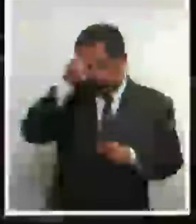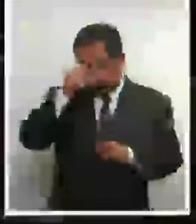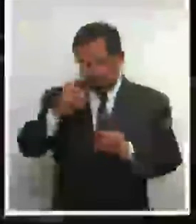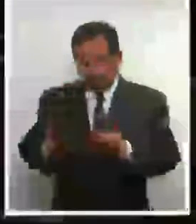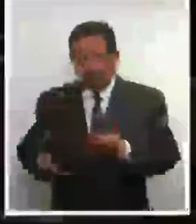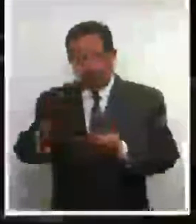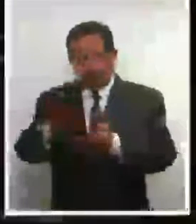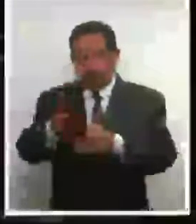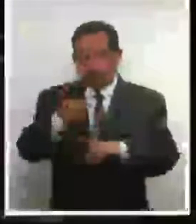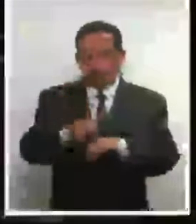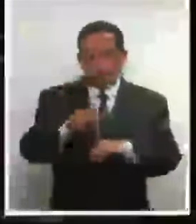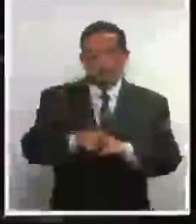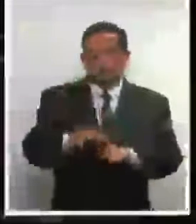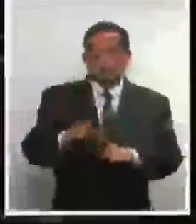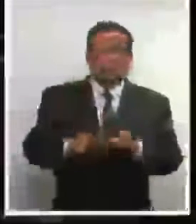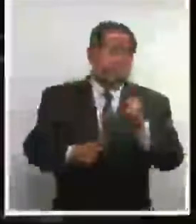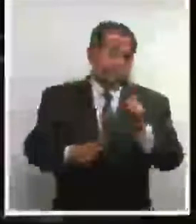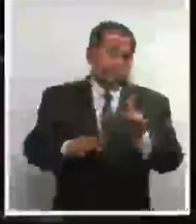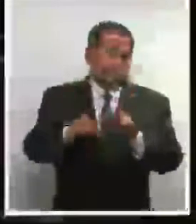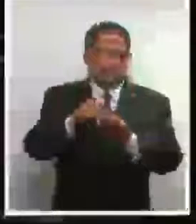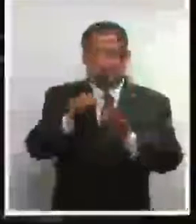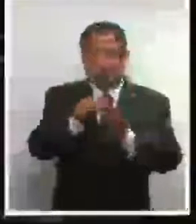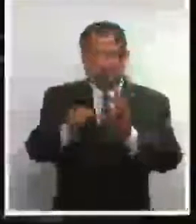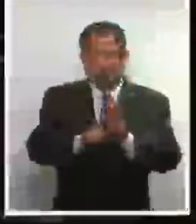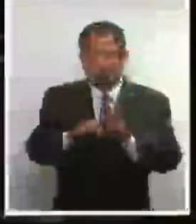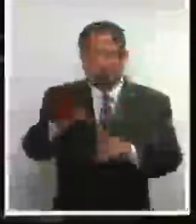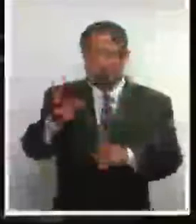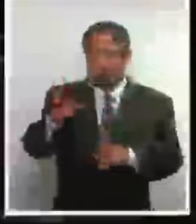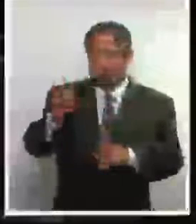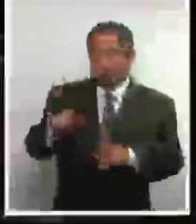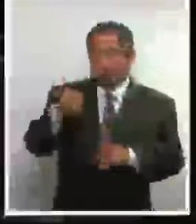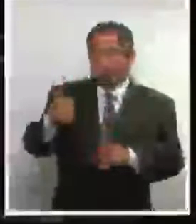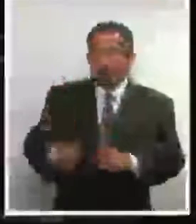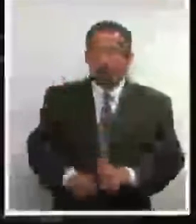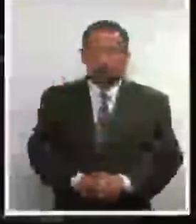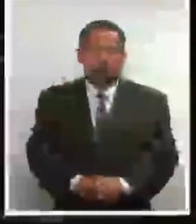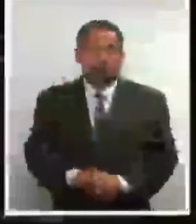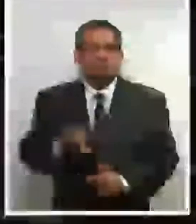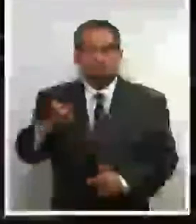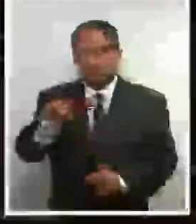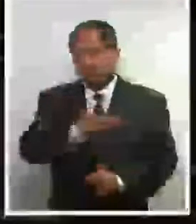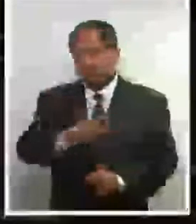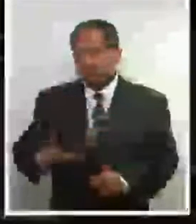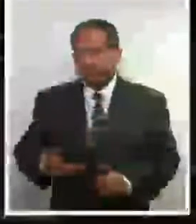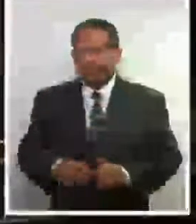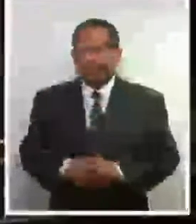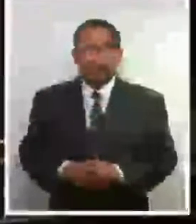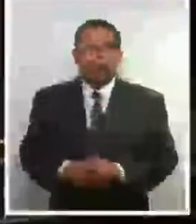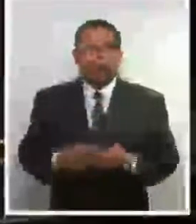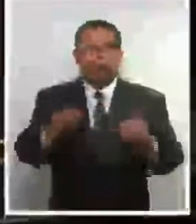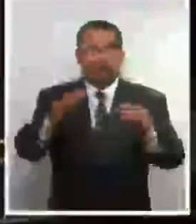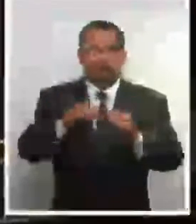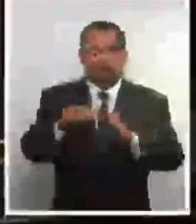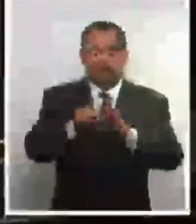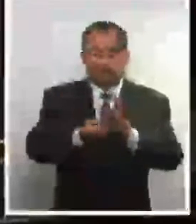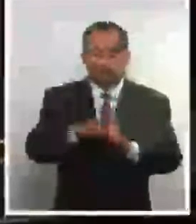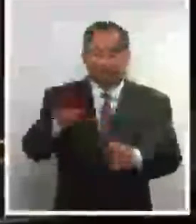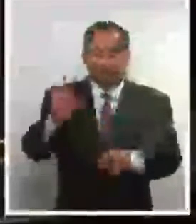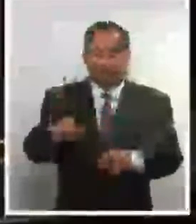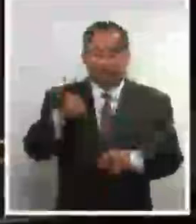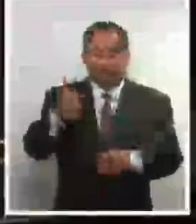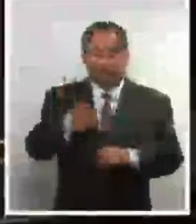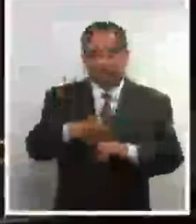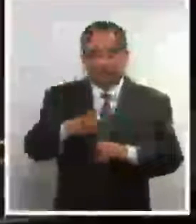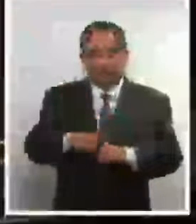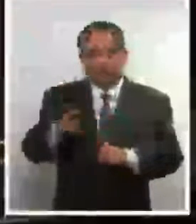Comisión al numeral 1 del artículo 46. Sí, señor presidente. Dice así, artículo 46,